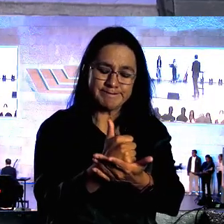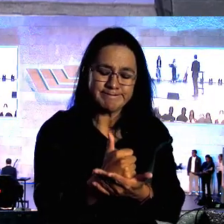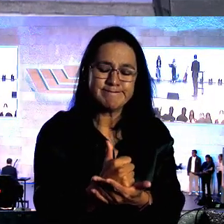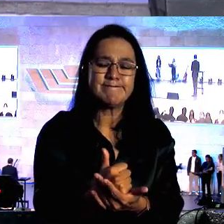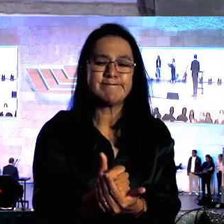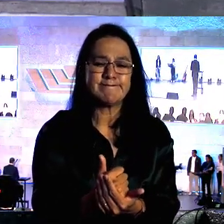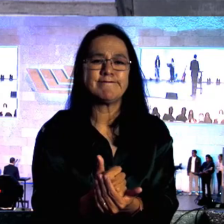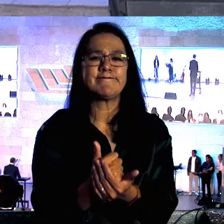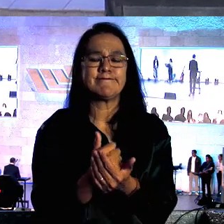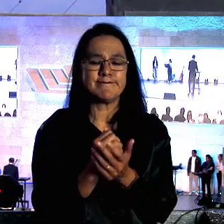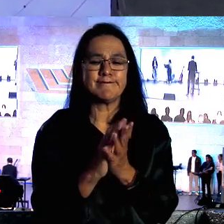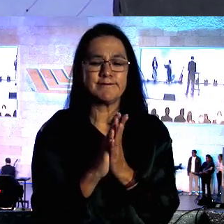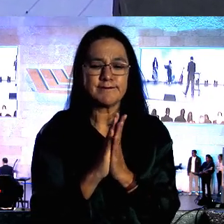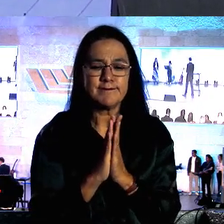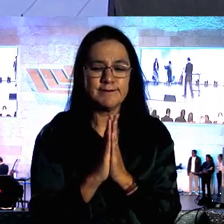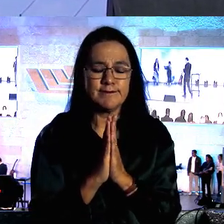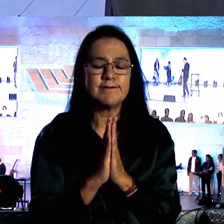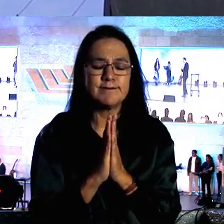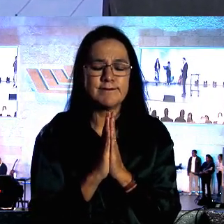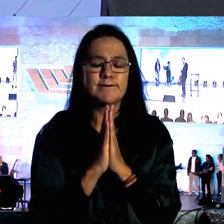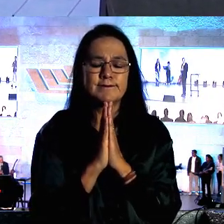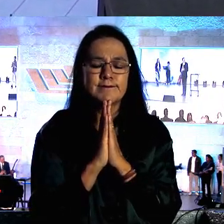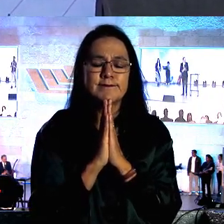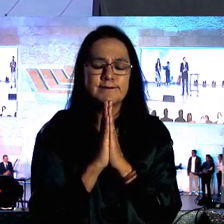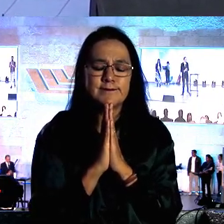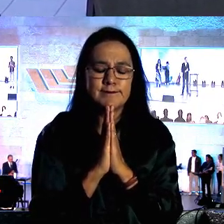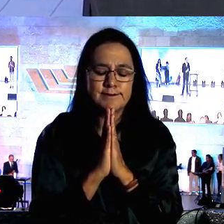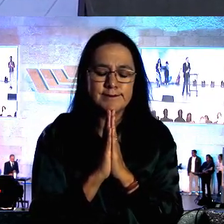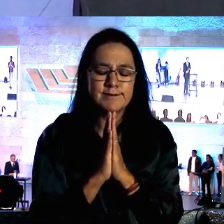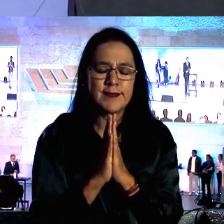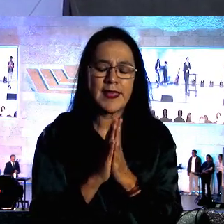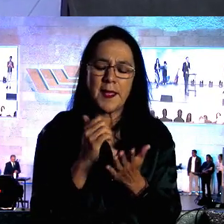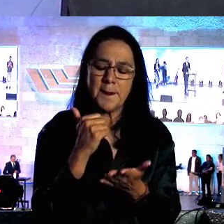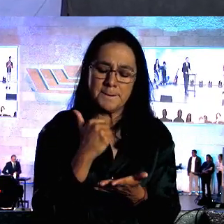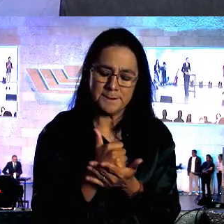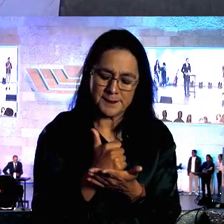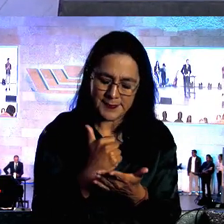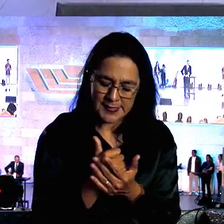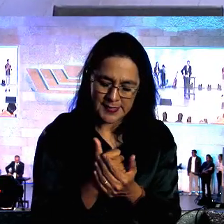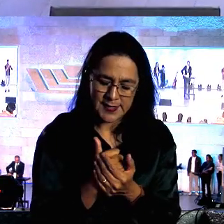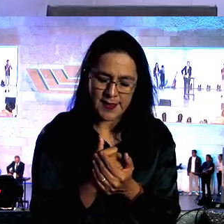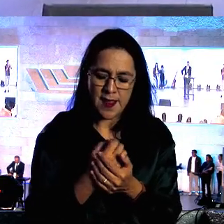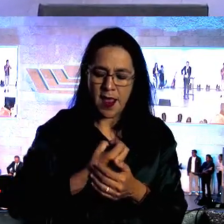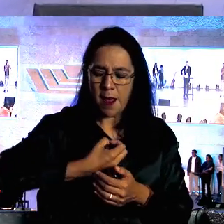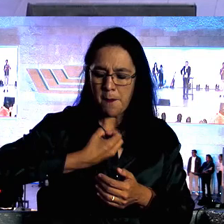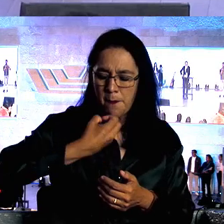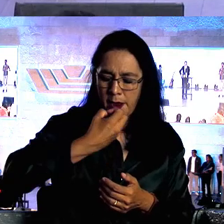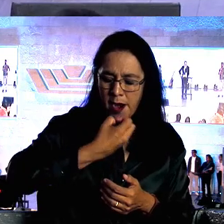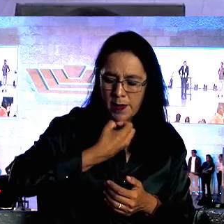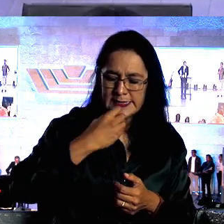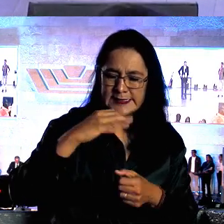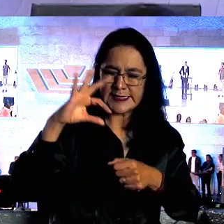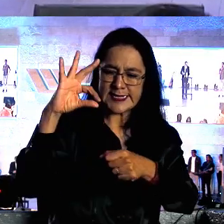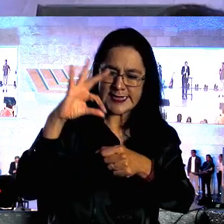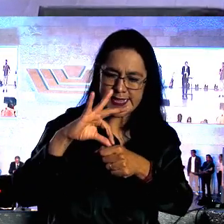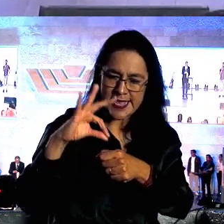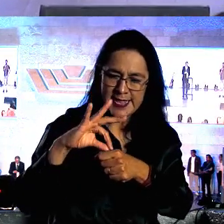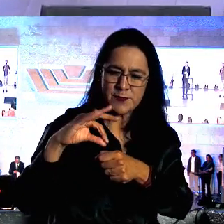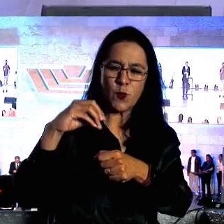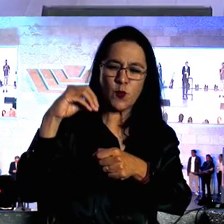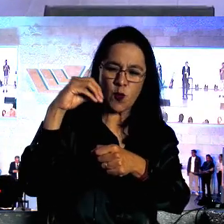y Lalo Amén Amén vamos a vamos a orar por diezmos y ofrendas